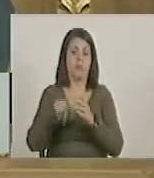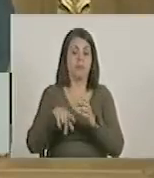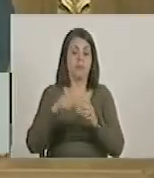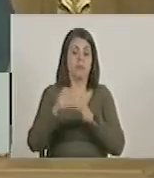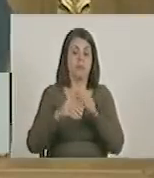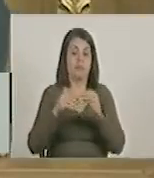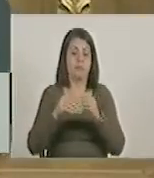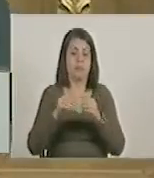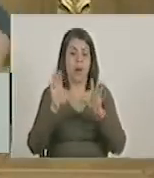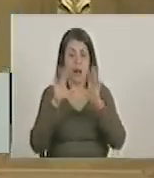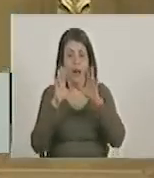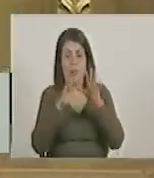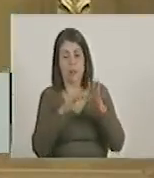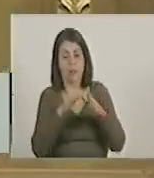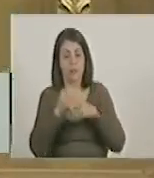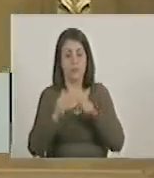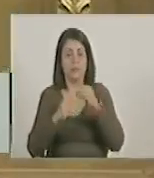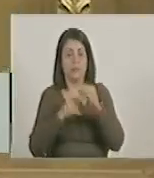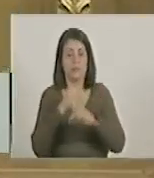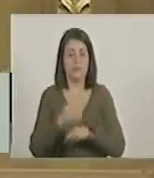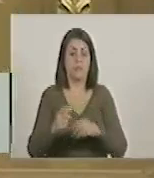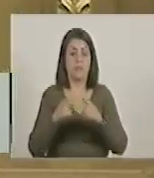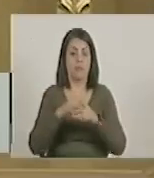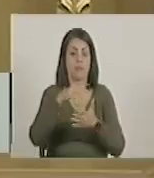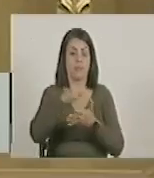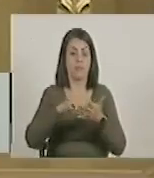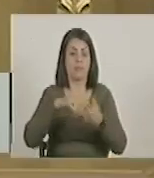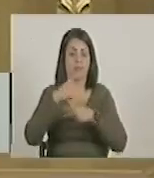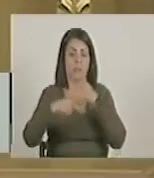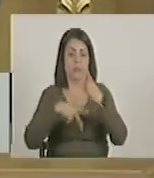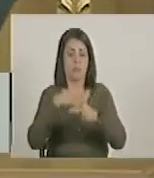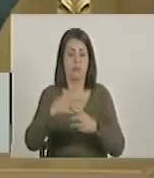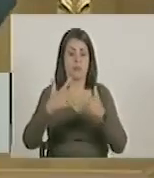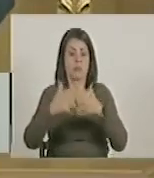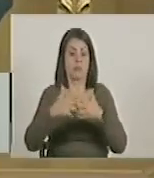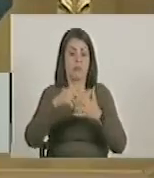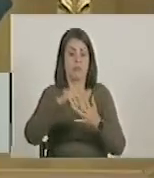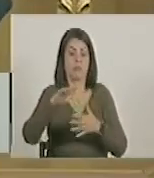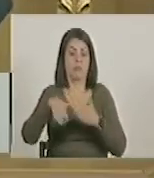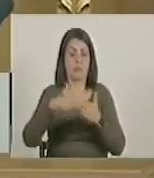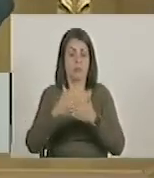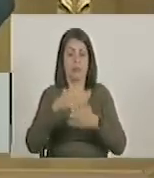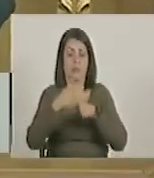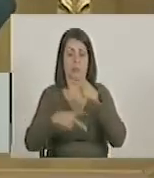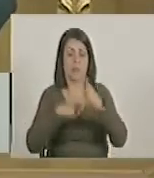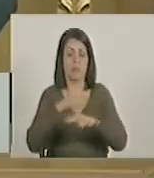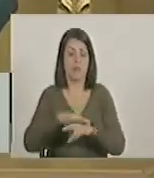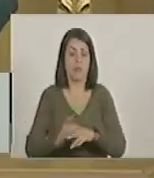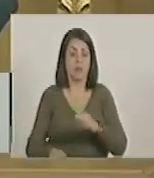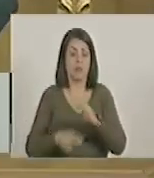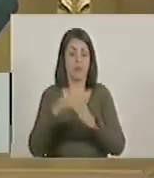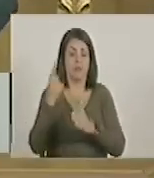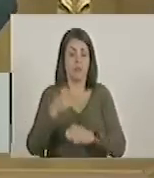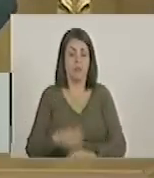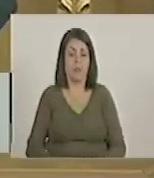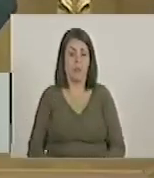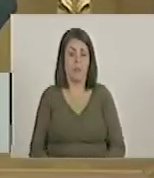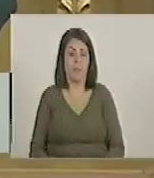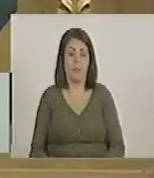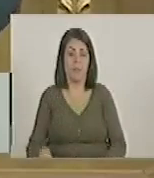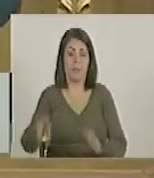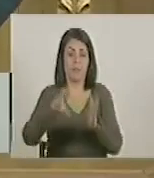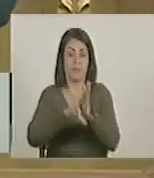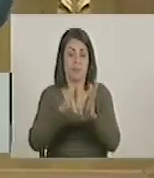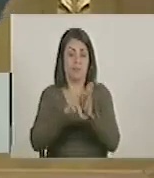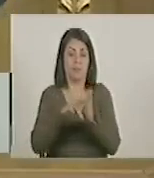acuícola y el sector agroindustrial que procesa todos estos productos del sector primario, valga la